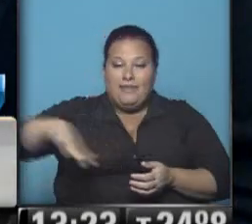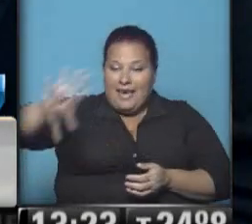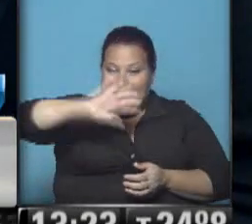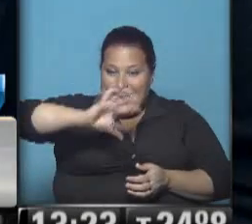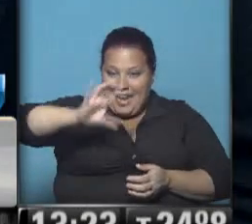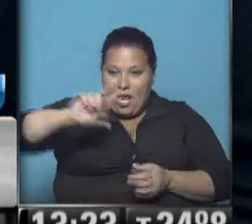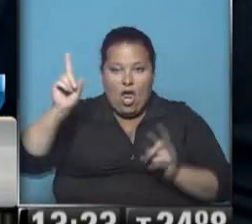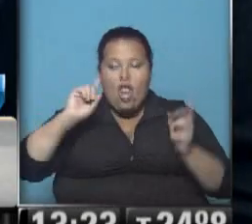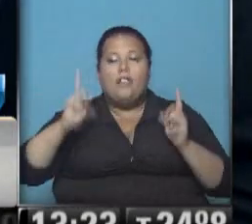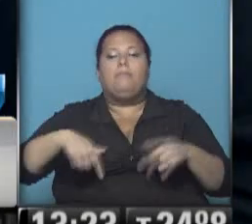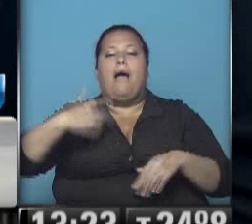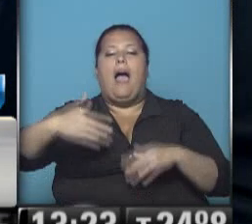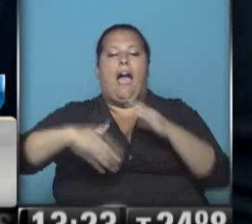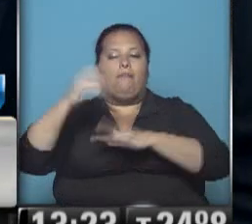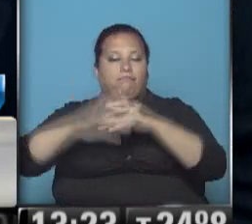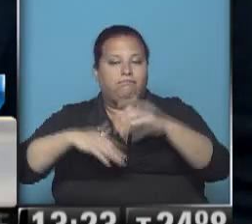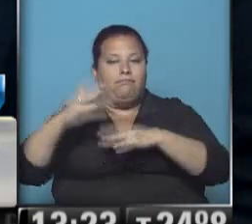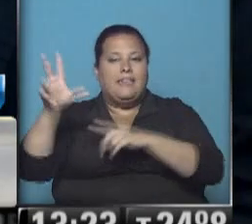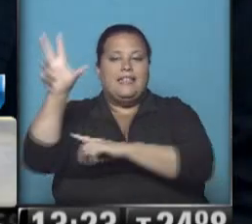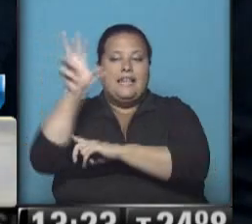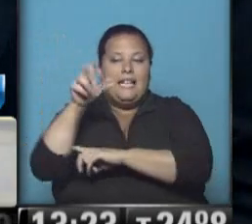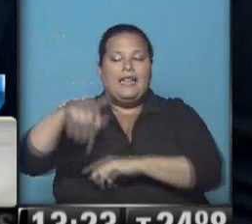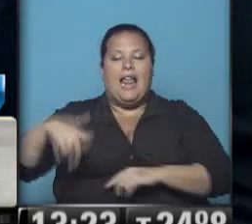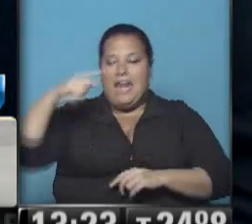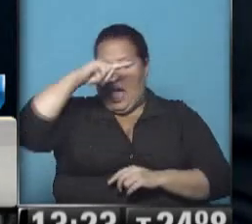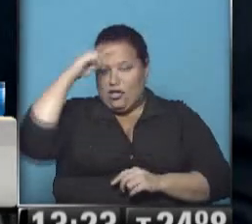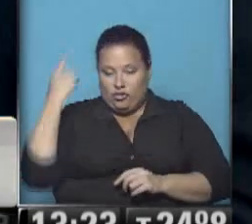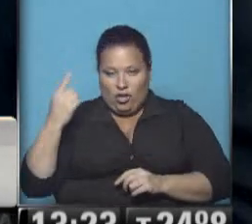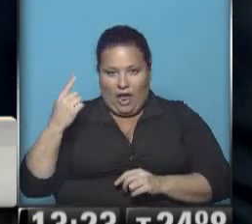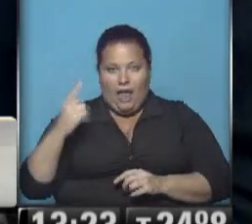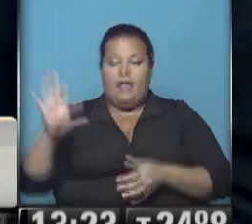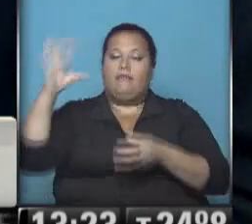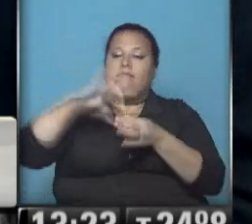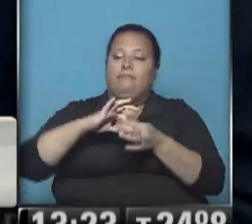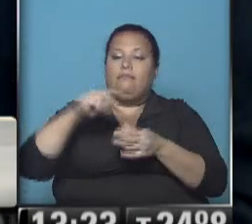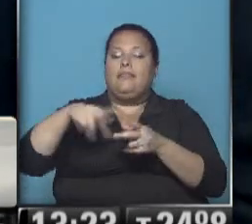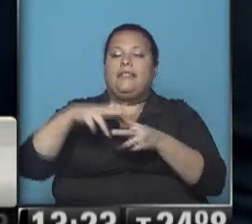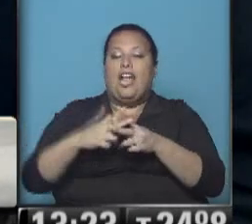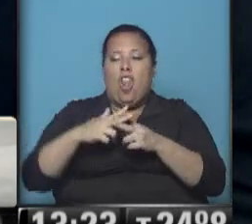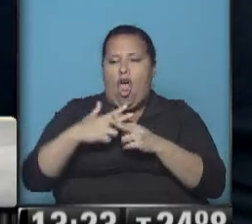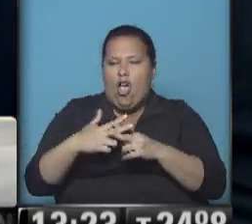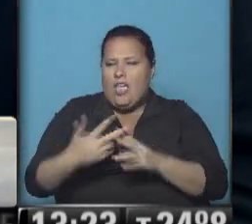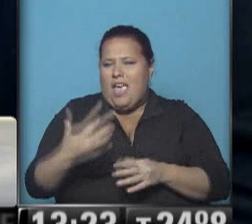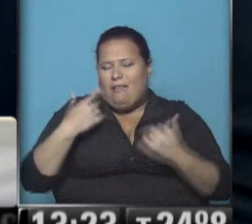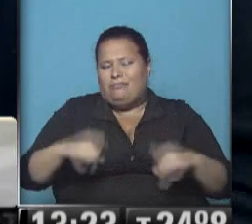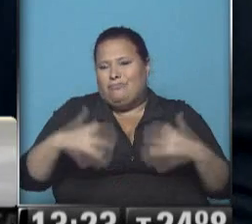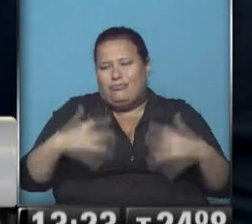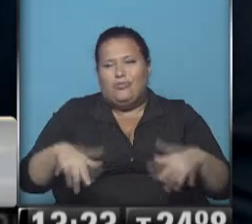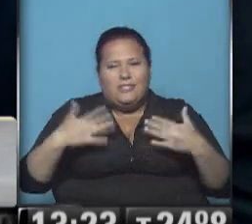seguir construyendo satélites nacionales e incorporar esta tecnología de altísimo valor